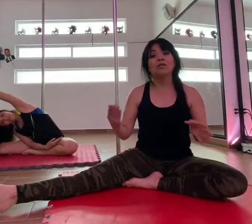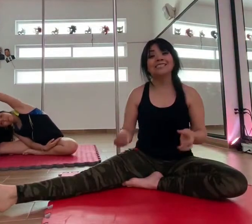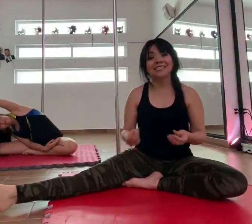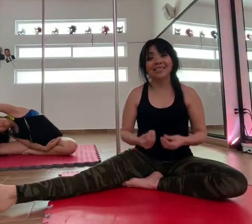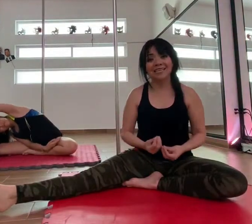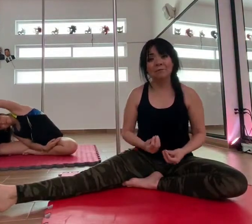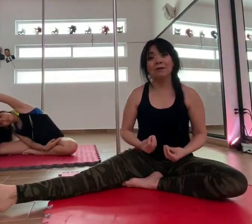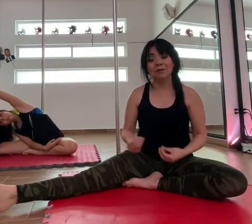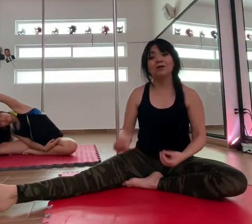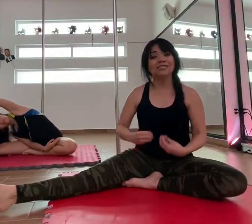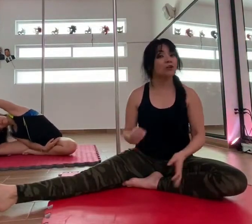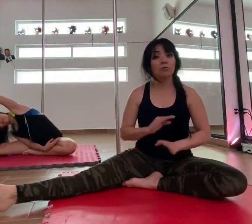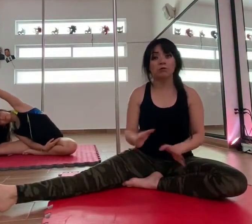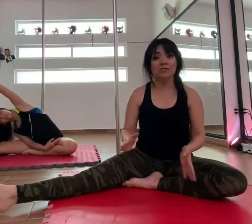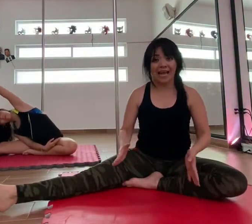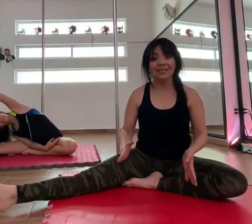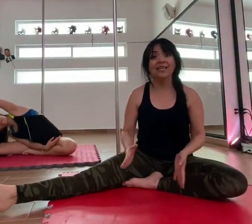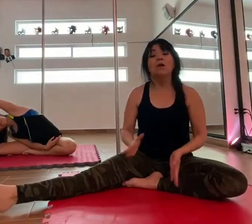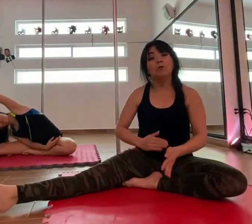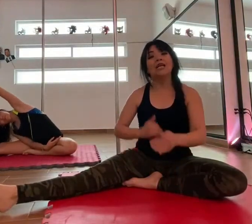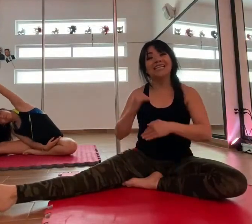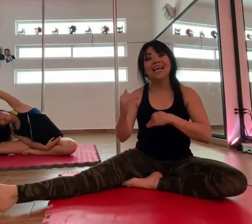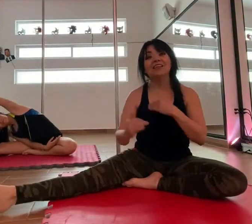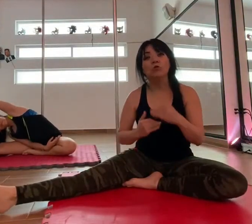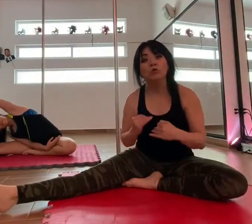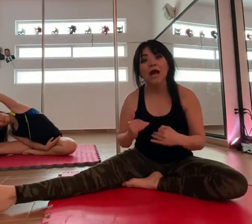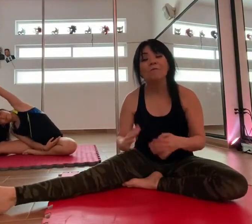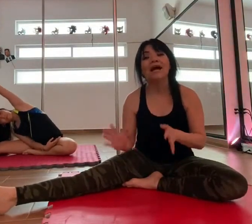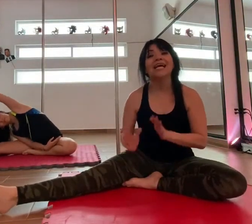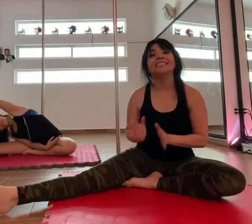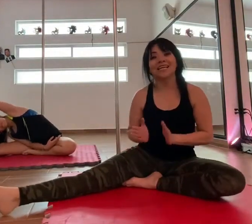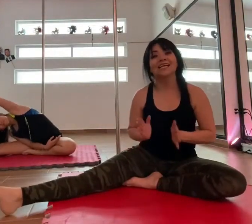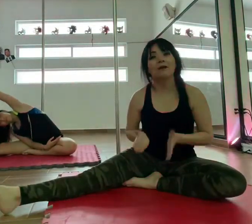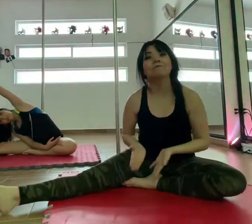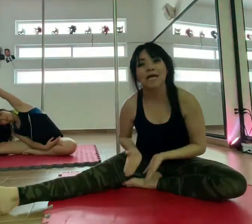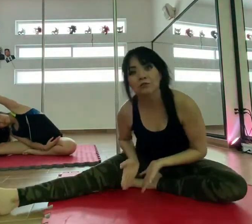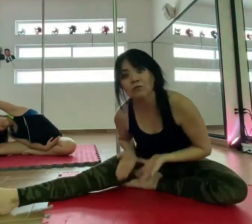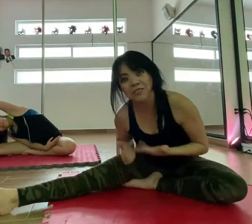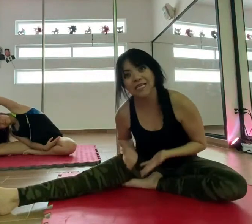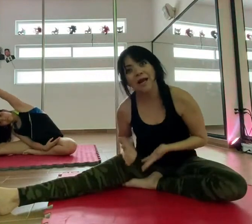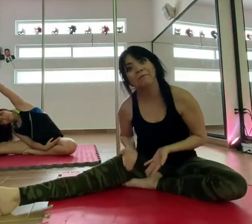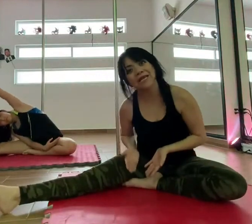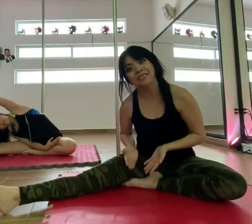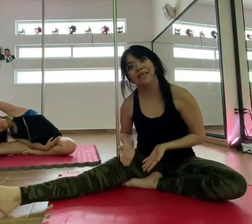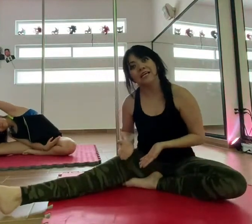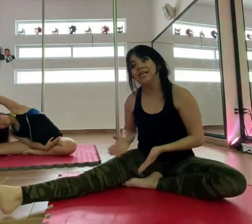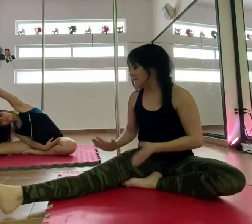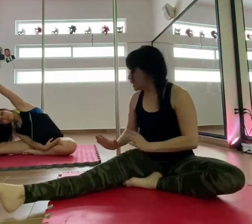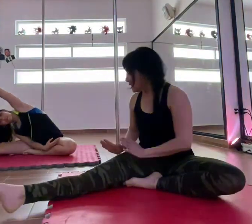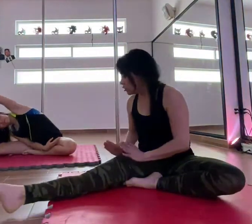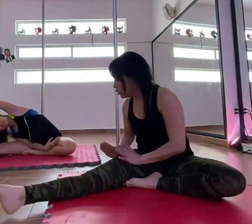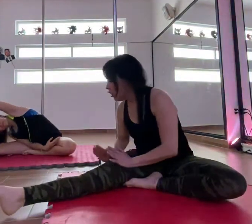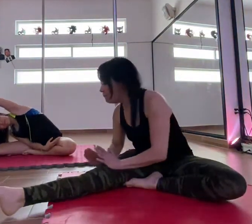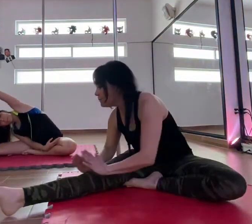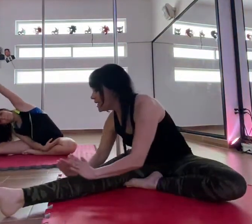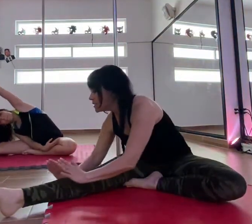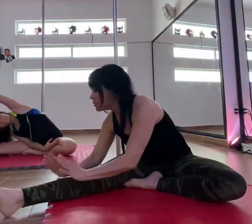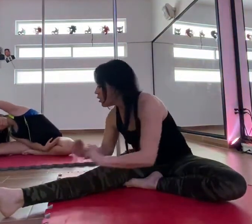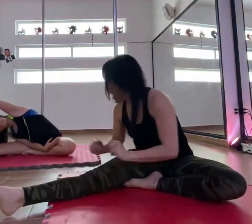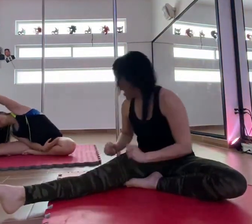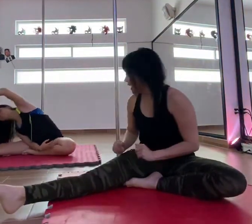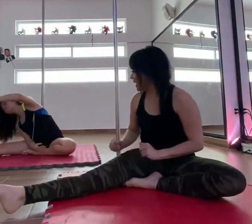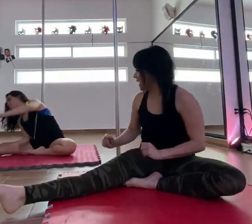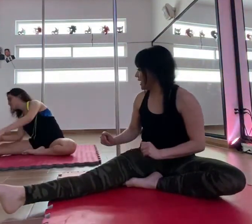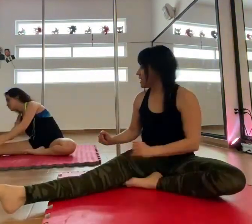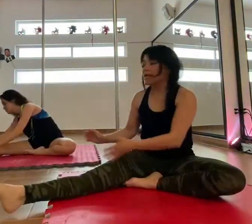ejercitarse, porque si se quieren primero así como están, por añadidura van a estar cambiando físicamente. Y si yo